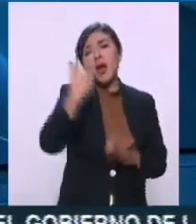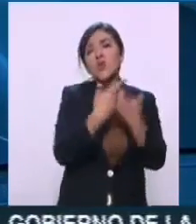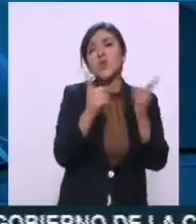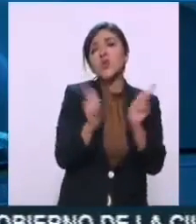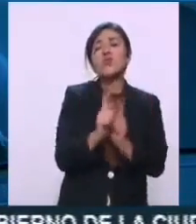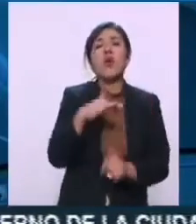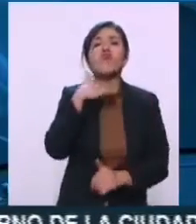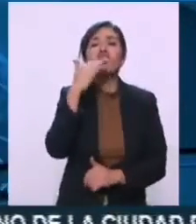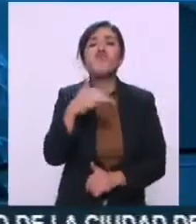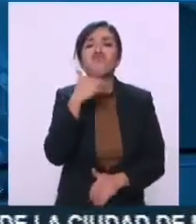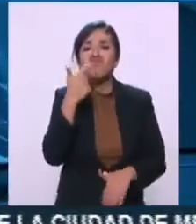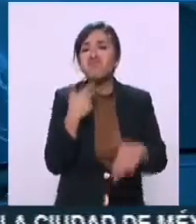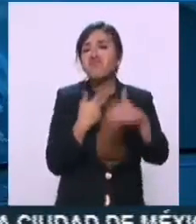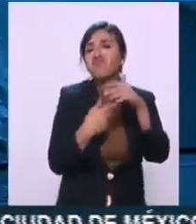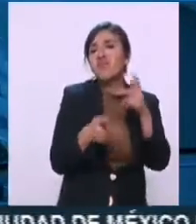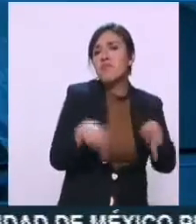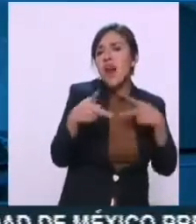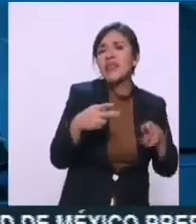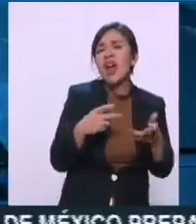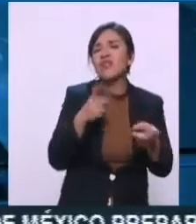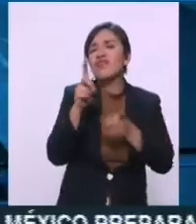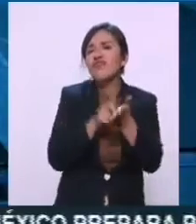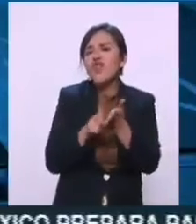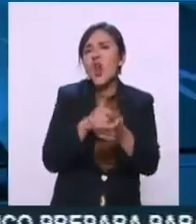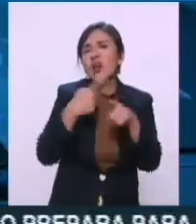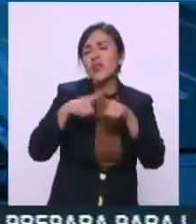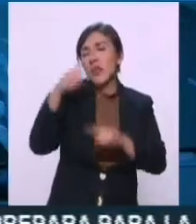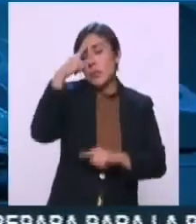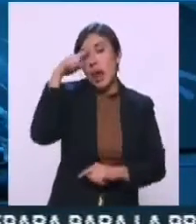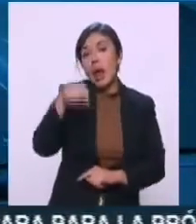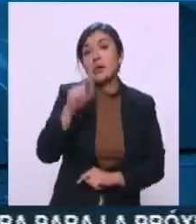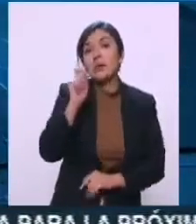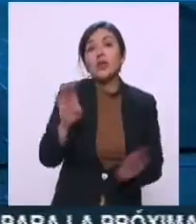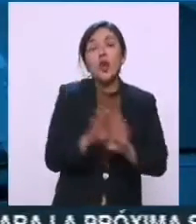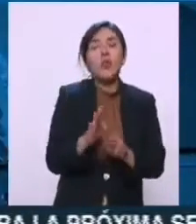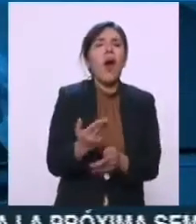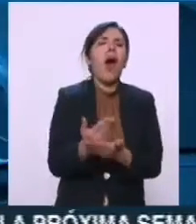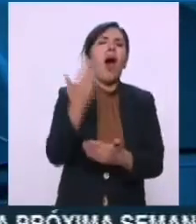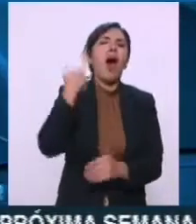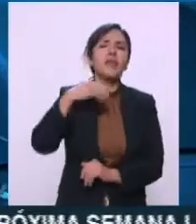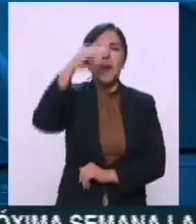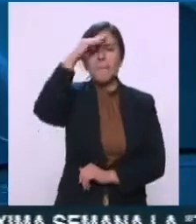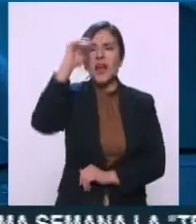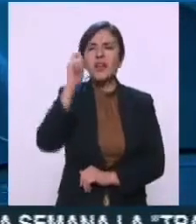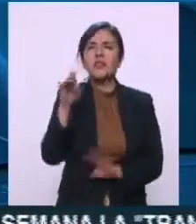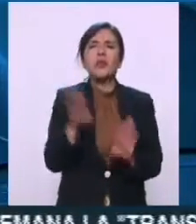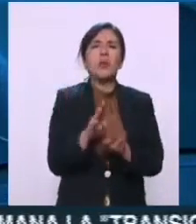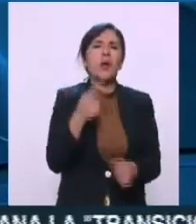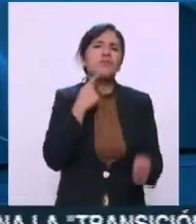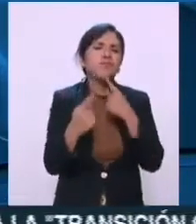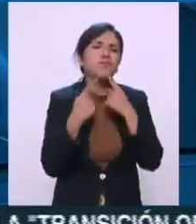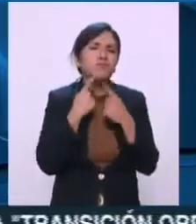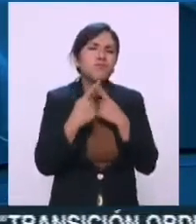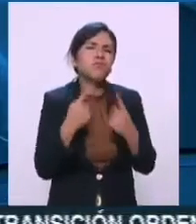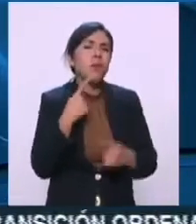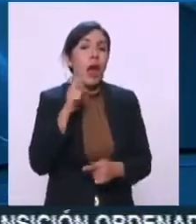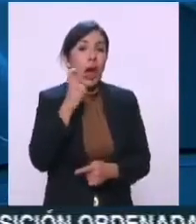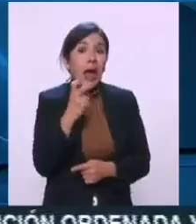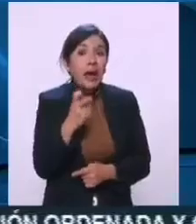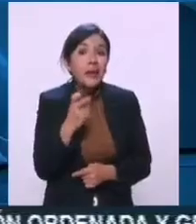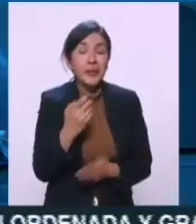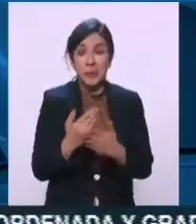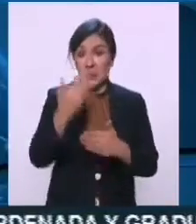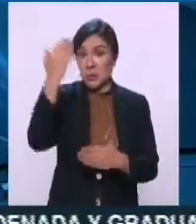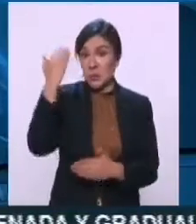del narcotráfico, de alguna manera organizar lo que en su momento parece desorganizado. De hecho, en